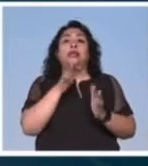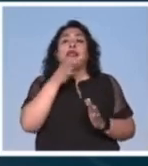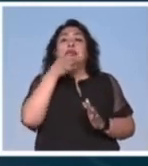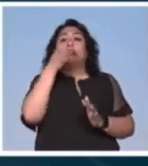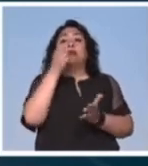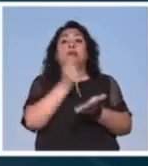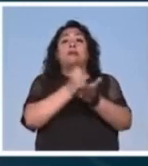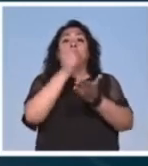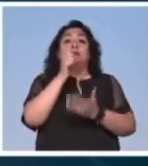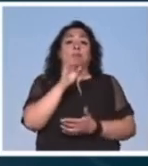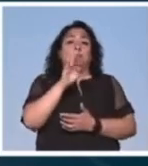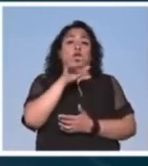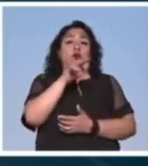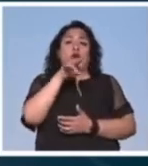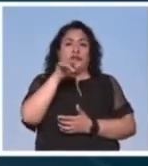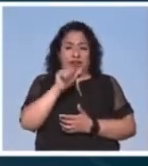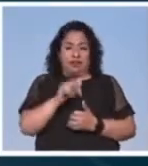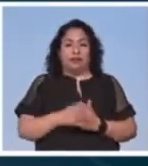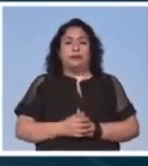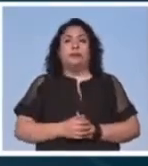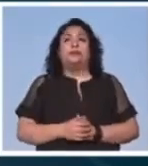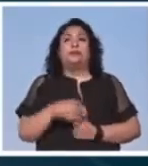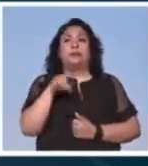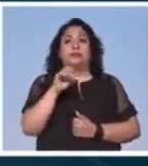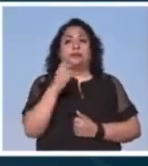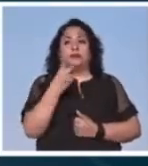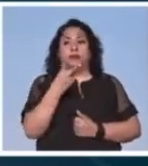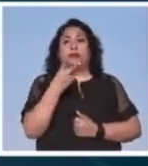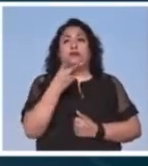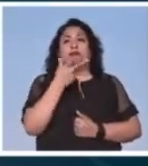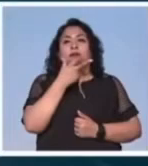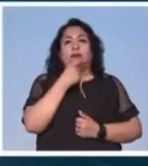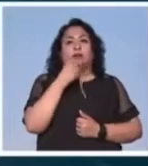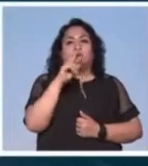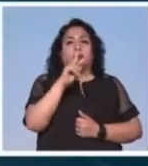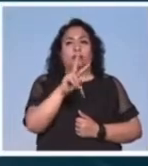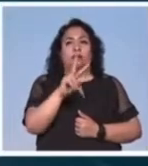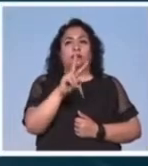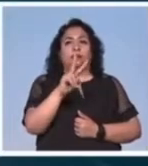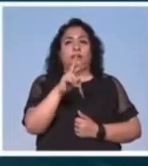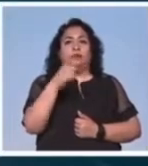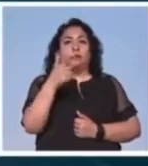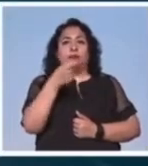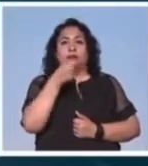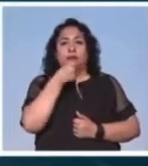Aparece en el sello Bonilla Artiga Editores. Noticias 22, Víctor Gaspar.